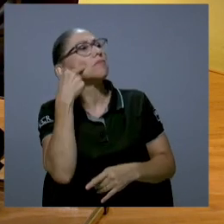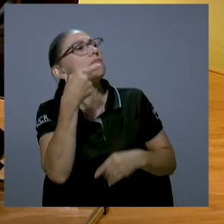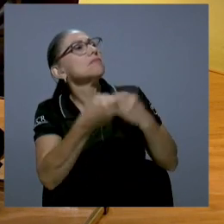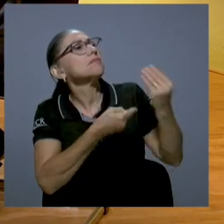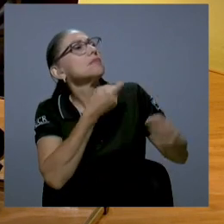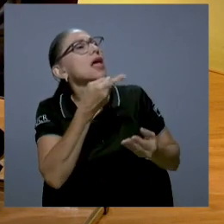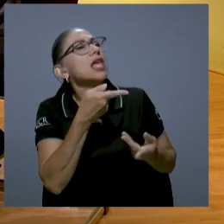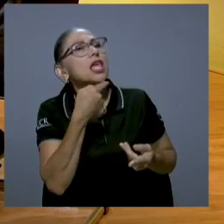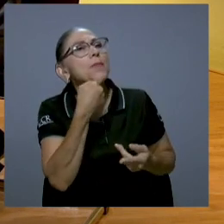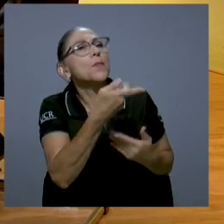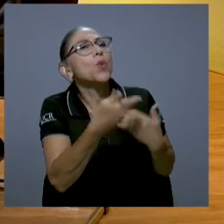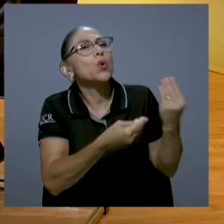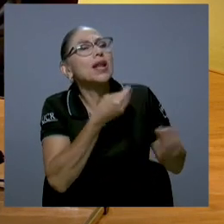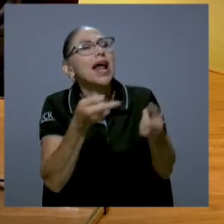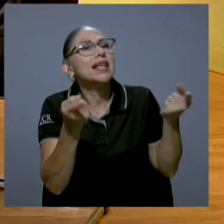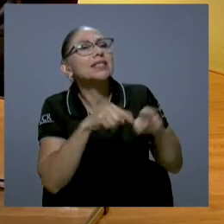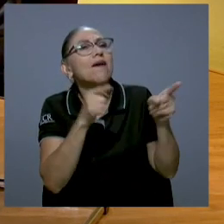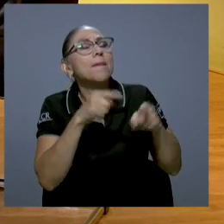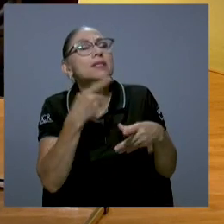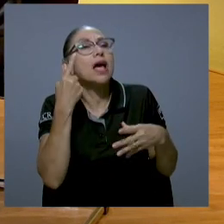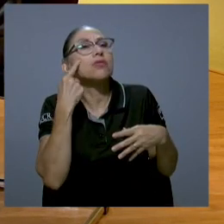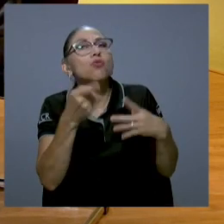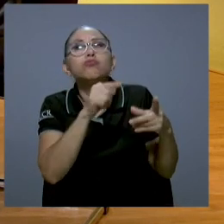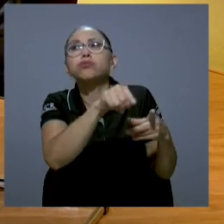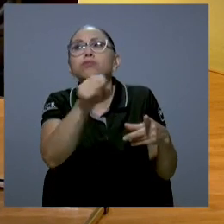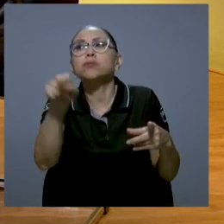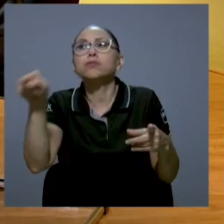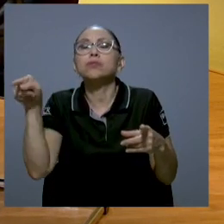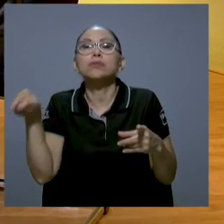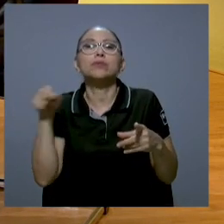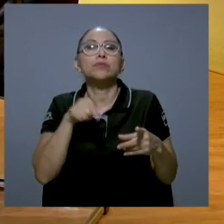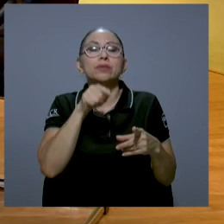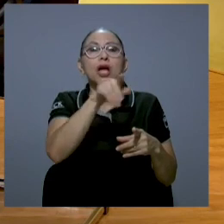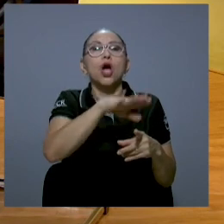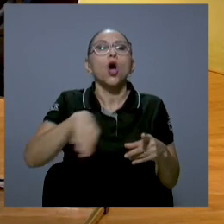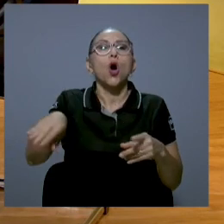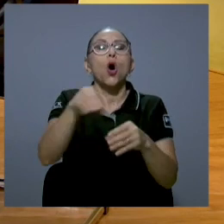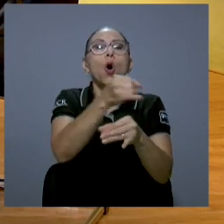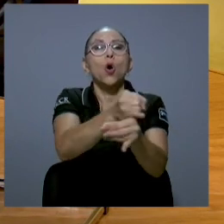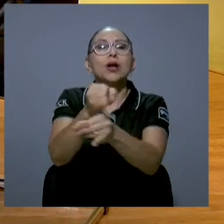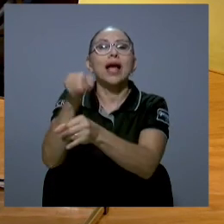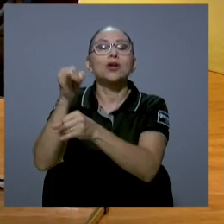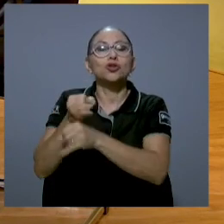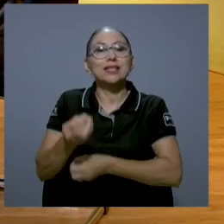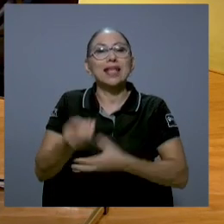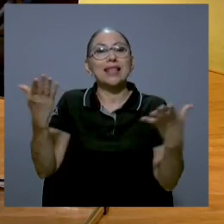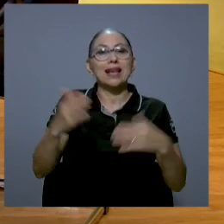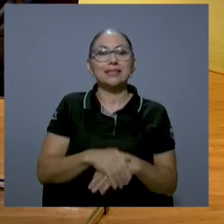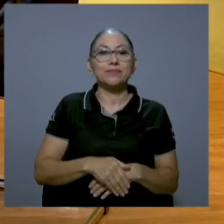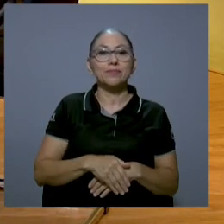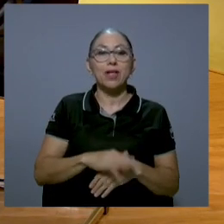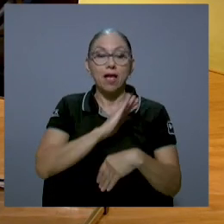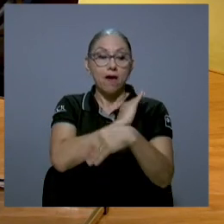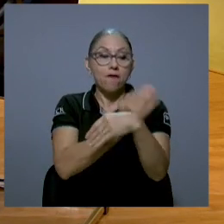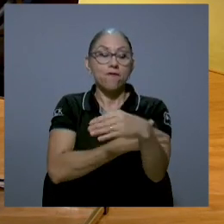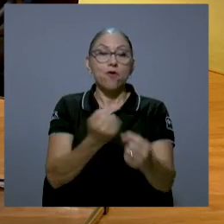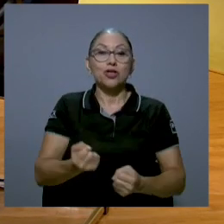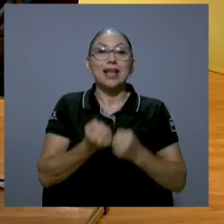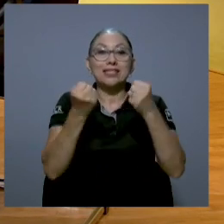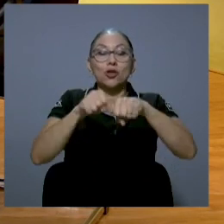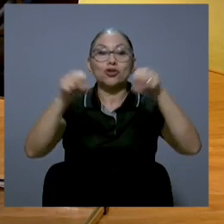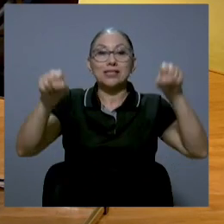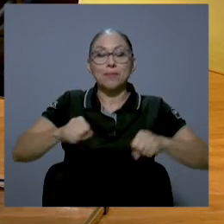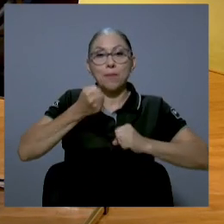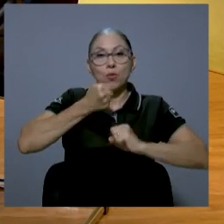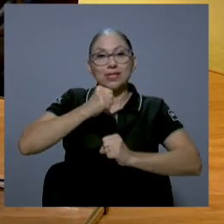arbitrarios de los órganos estatales. El haber fortalecido el régimen municipal ha